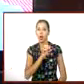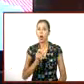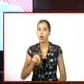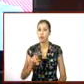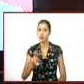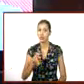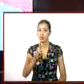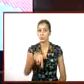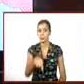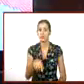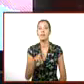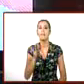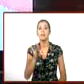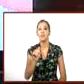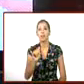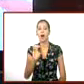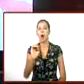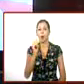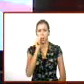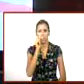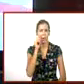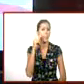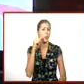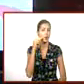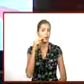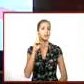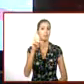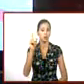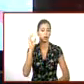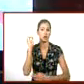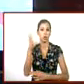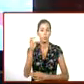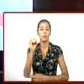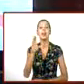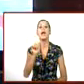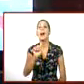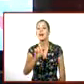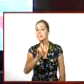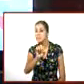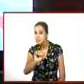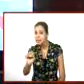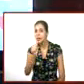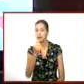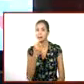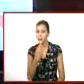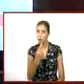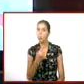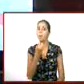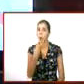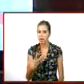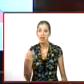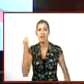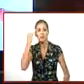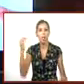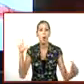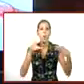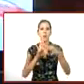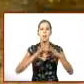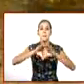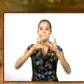Agricultura y la Alimentación FAO, Jacques Diouf, durante la segunda cumbre ASA, a la que calificó como un ejemplo de unidad para el mundo